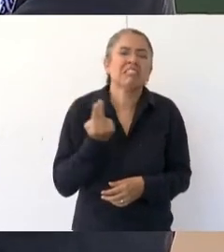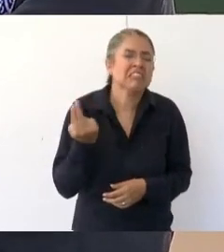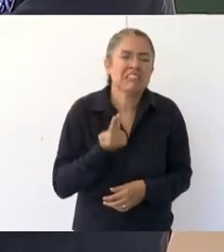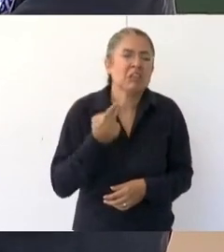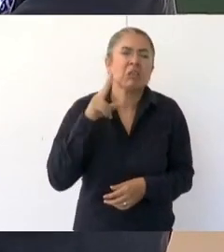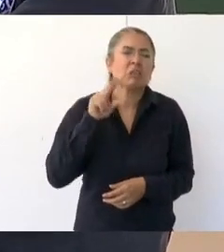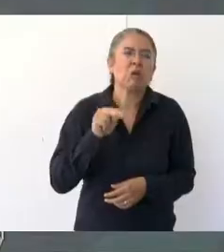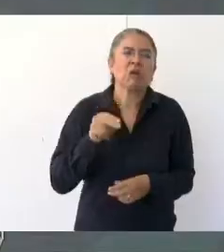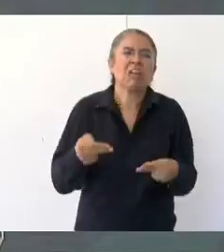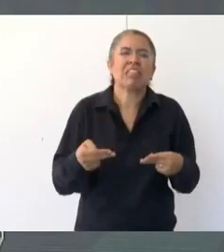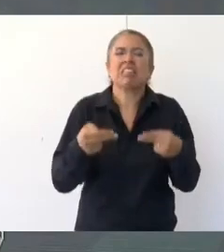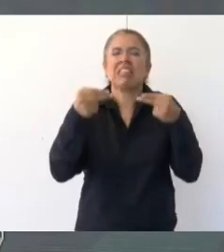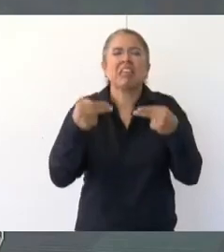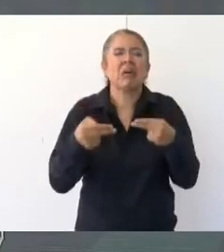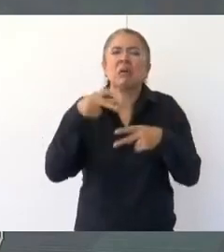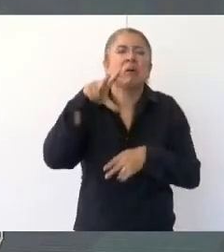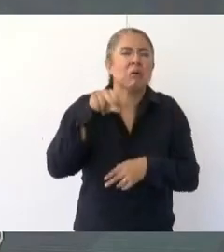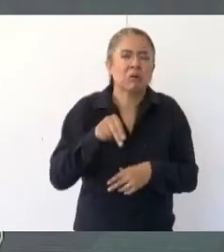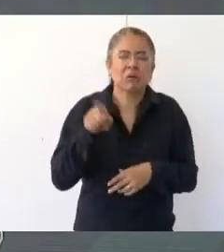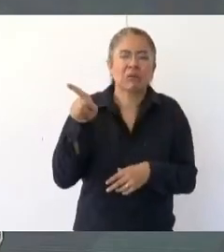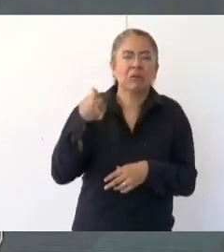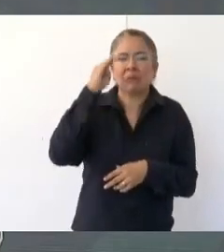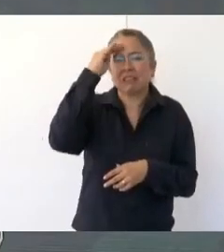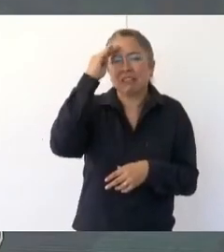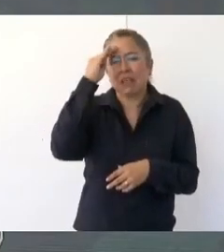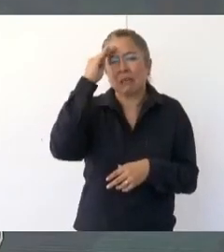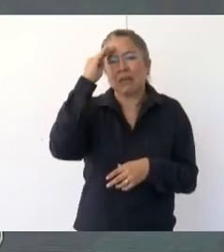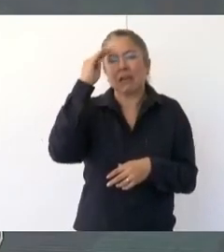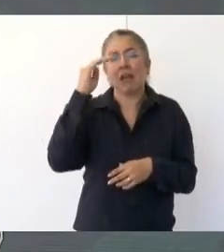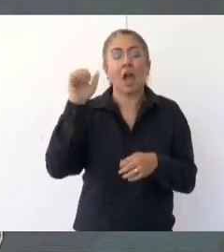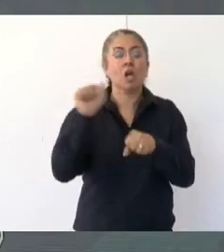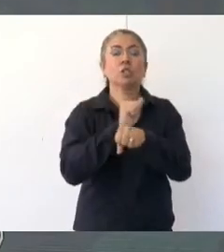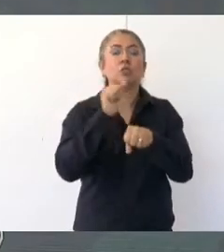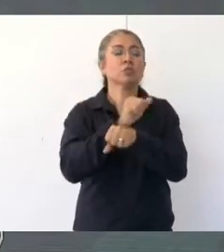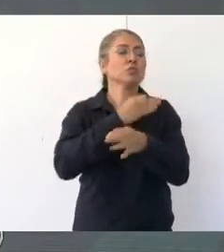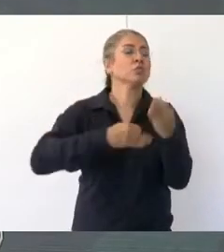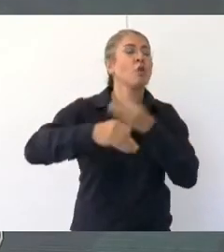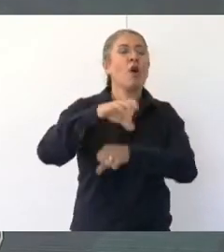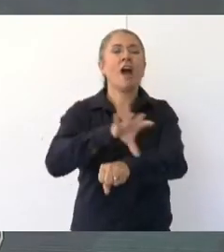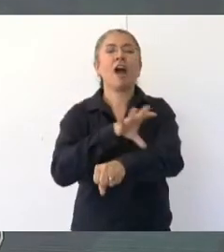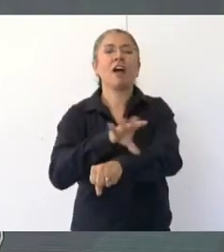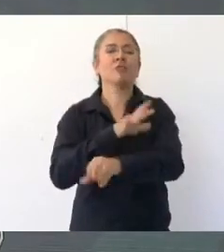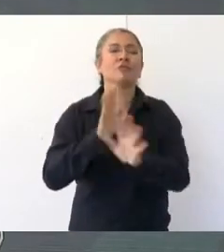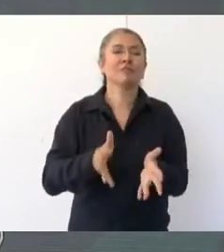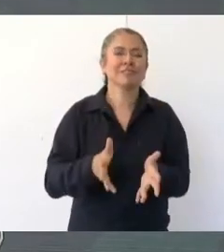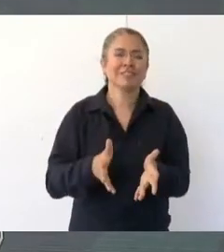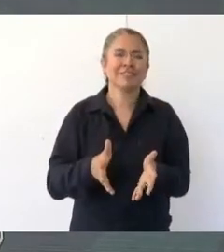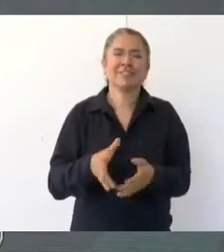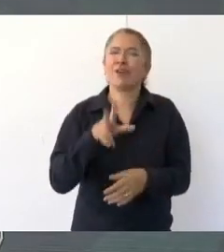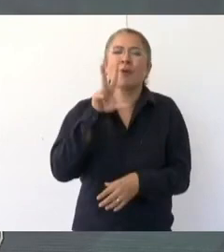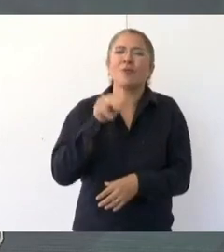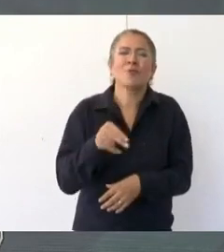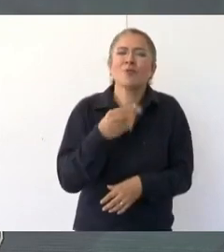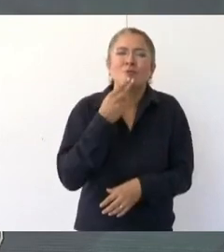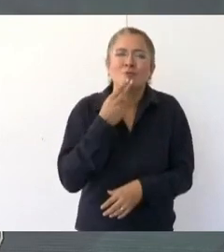era negocio, que ya los carros iban a ser eléctricos, que no se iba a usar